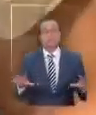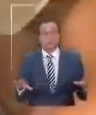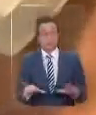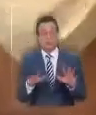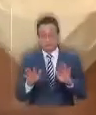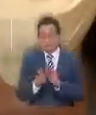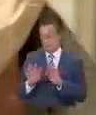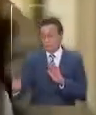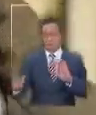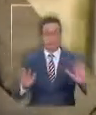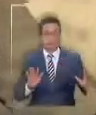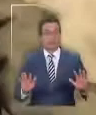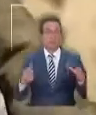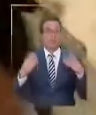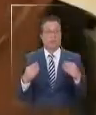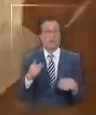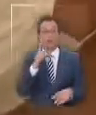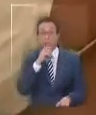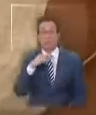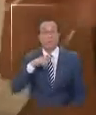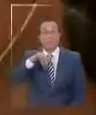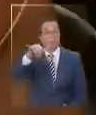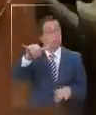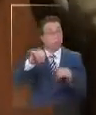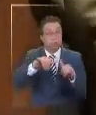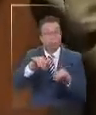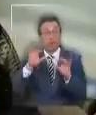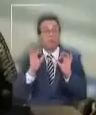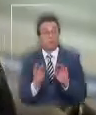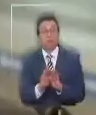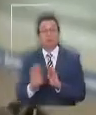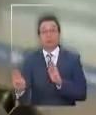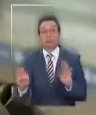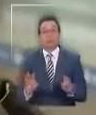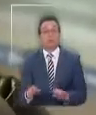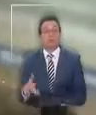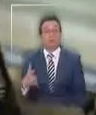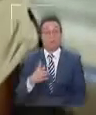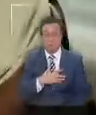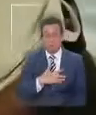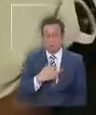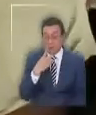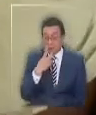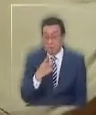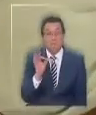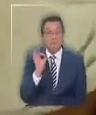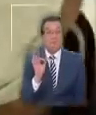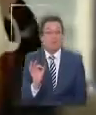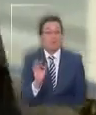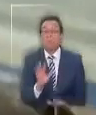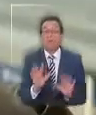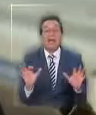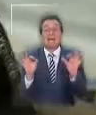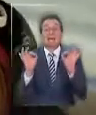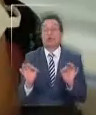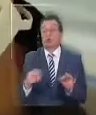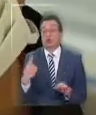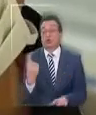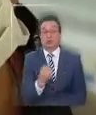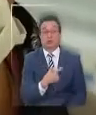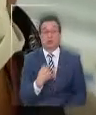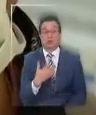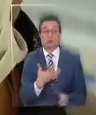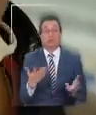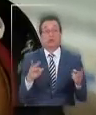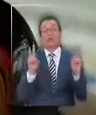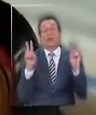espacios correspondientes, por lo menos los últimos viajes que hemos tenido han sido así. Para mí es una forma perfecta porque es más seguridad para nosotros y más para